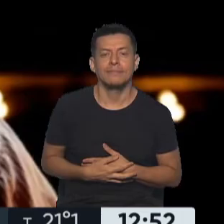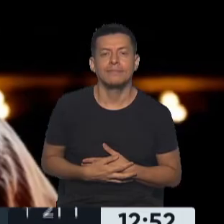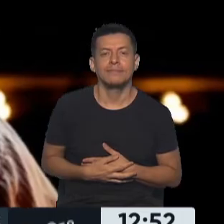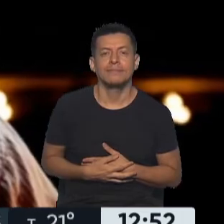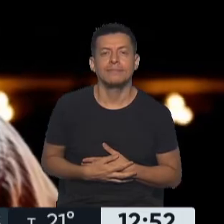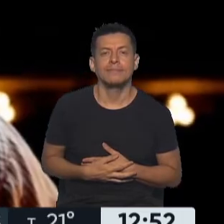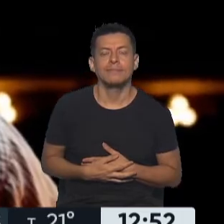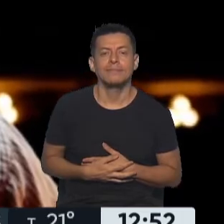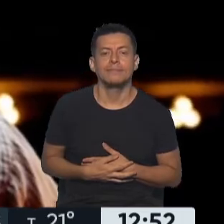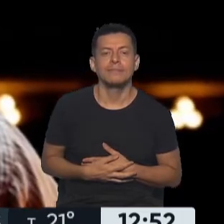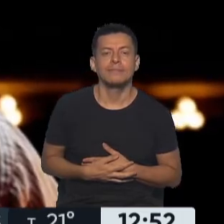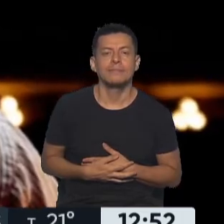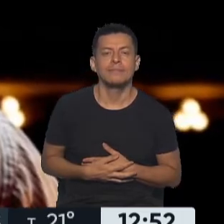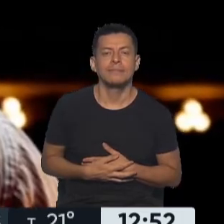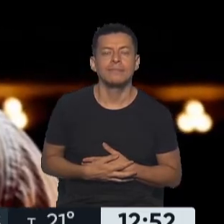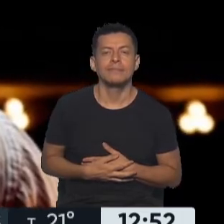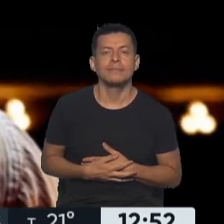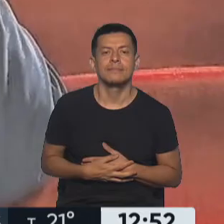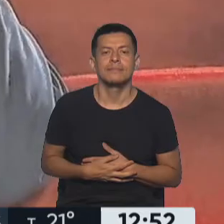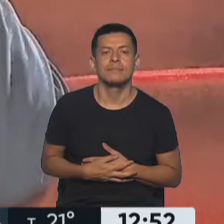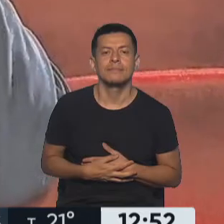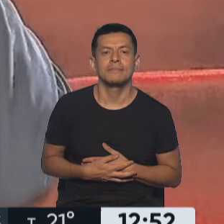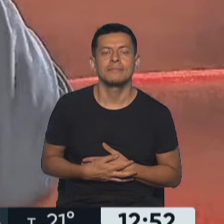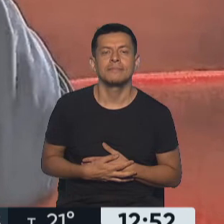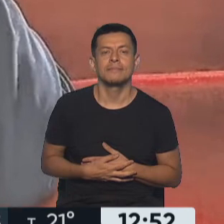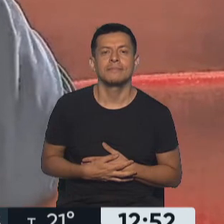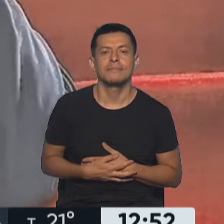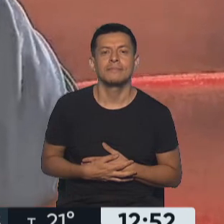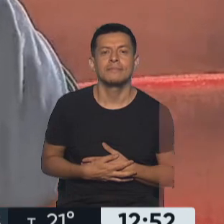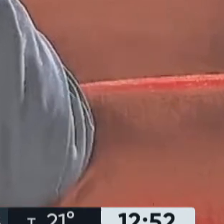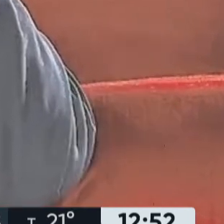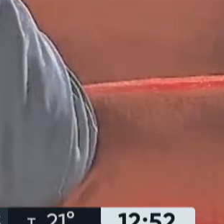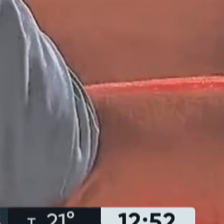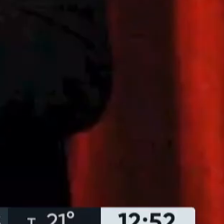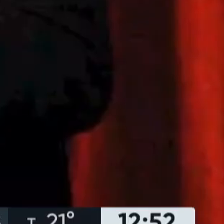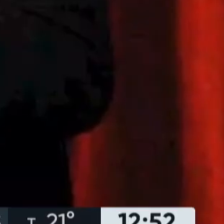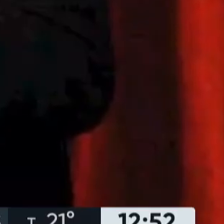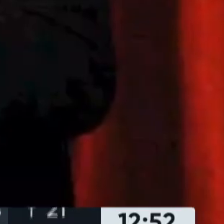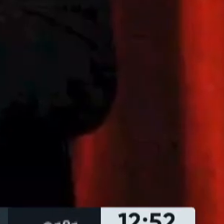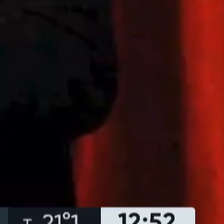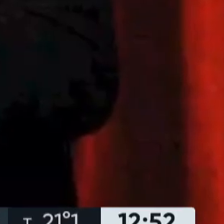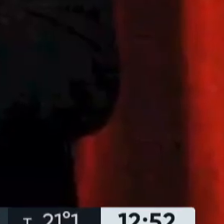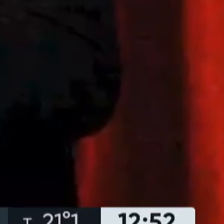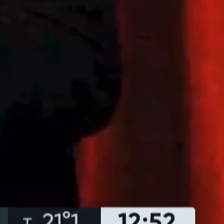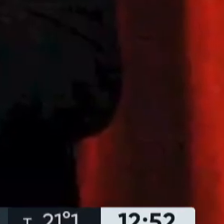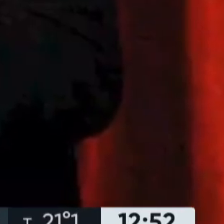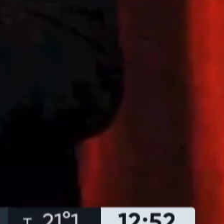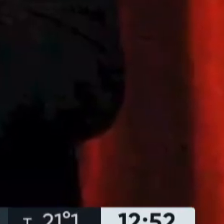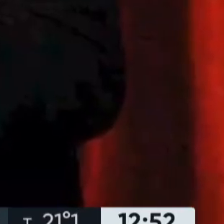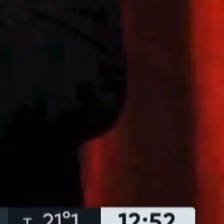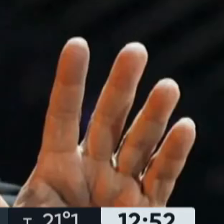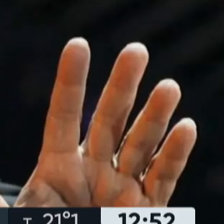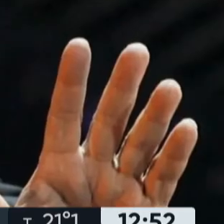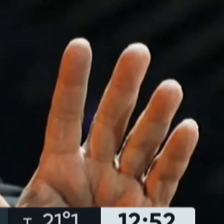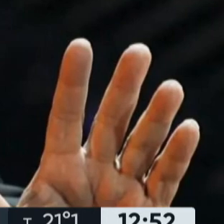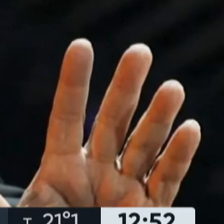peronistas, pasan veranos, pasan inviernos, quedan los artistas, pasan la crisis, pasan la guerra, pasa la prensa sensacionalista, las